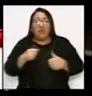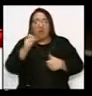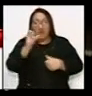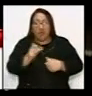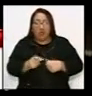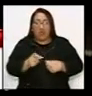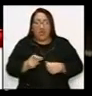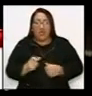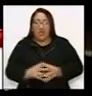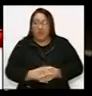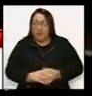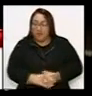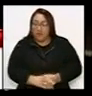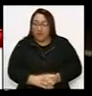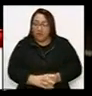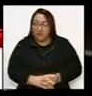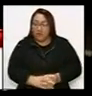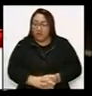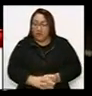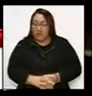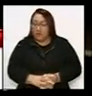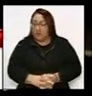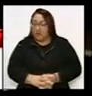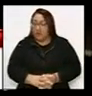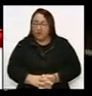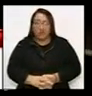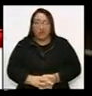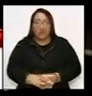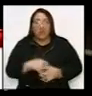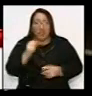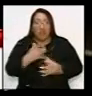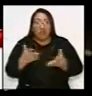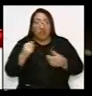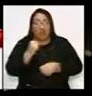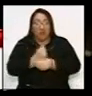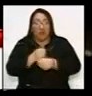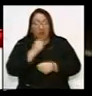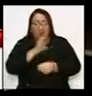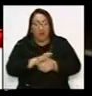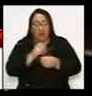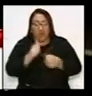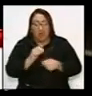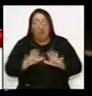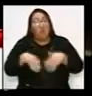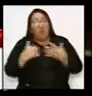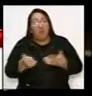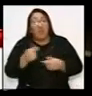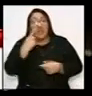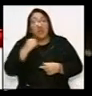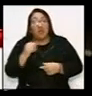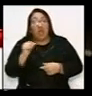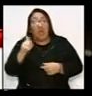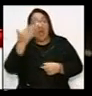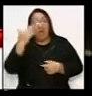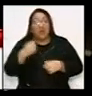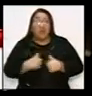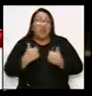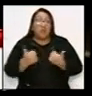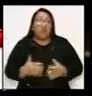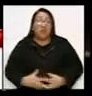persona de por medio. Si la diligencia hubiera cumplido el protocolo, quizá el señor García estuviera